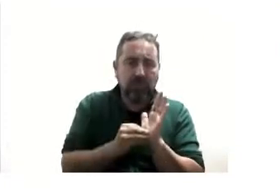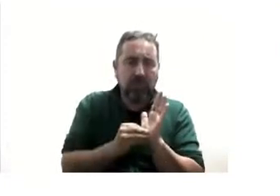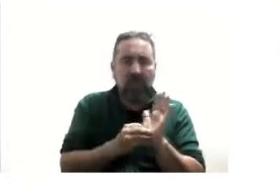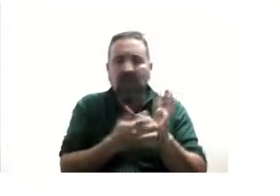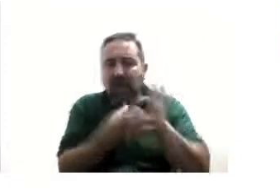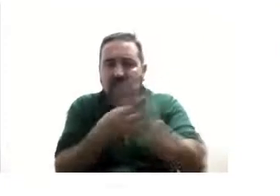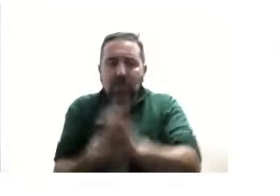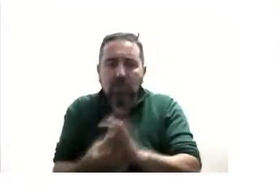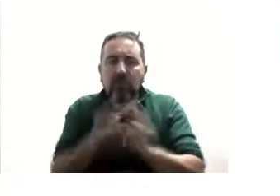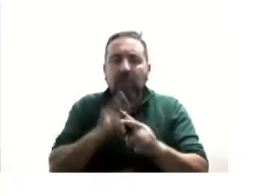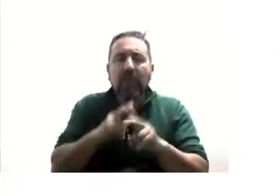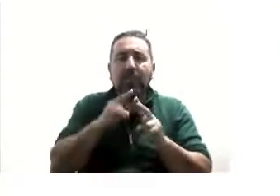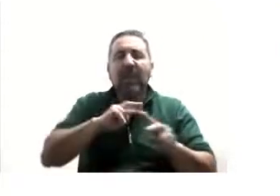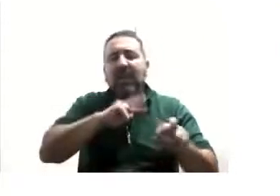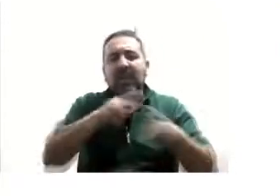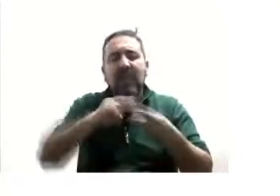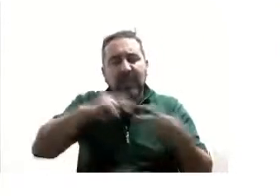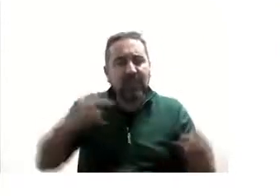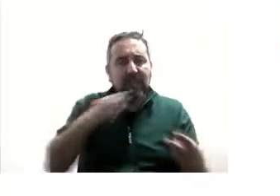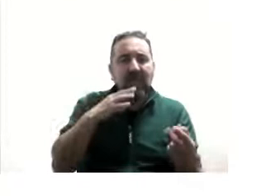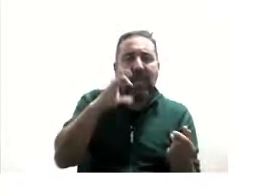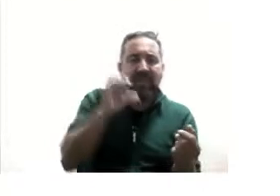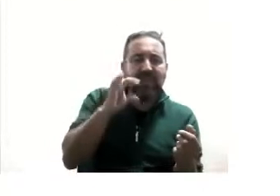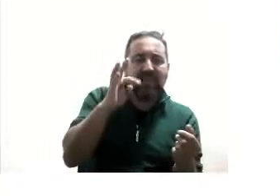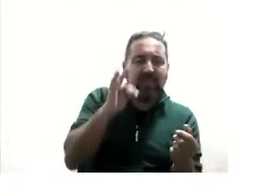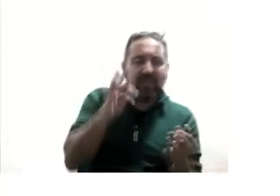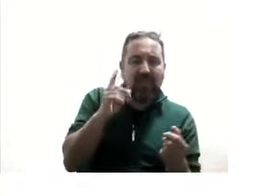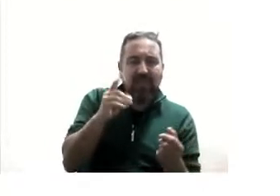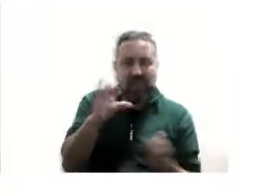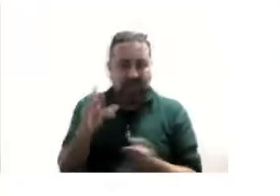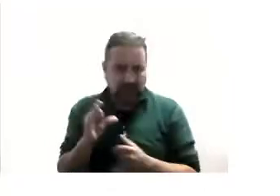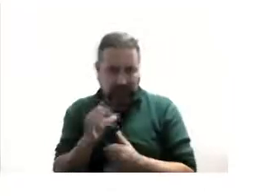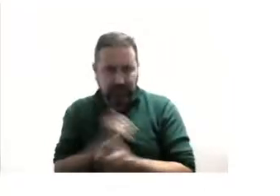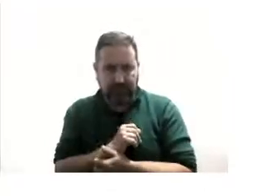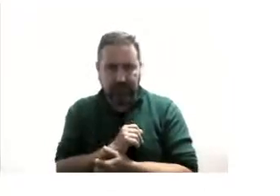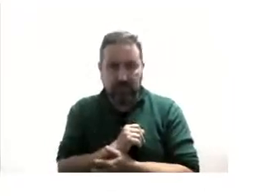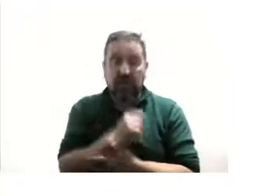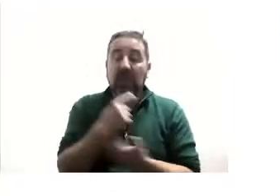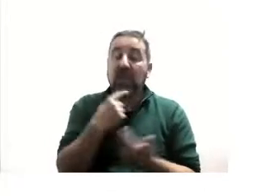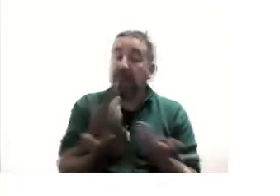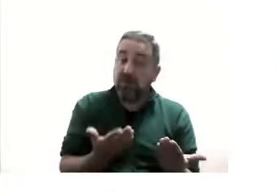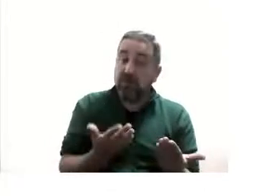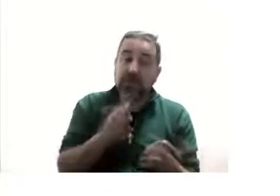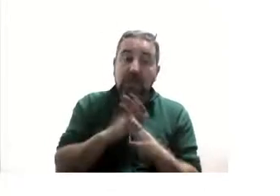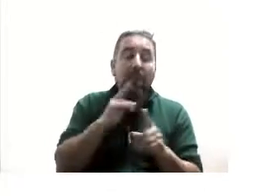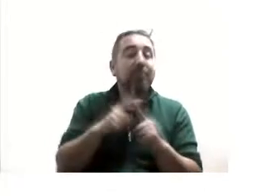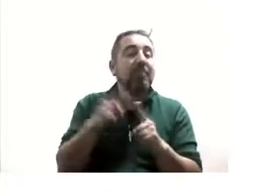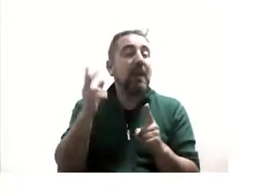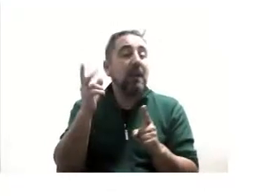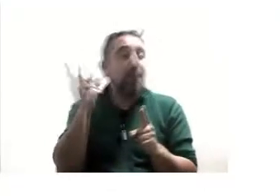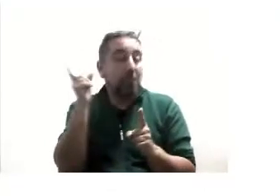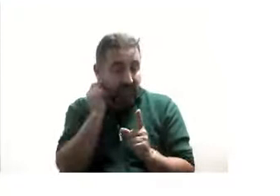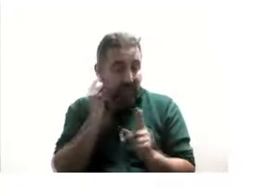relativo a una alteración del gen SETDS. Preguntan que si siendo la pérdida auditiva en